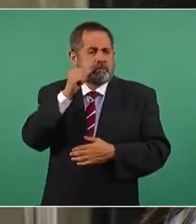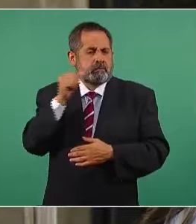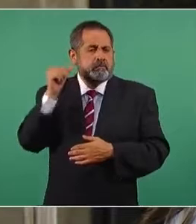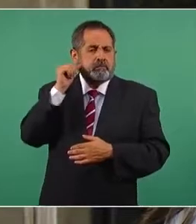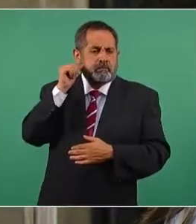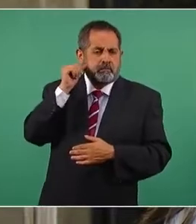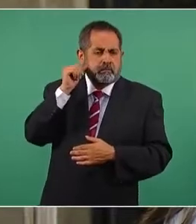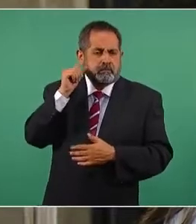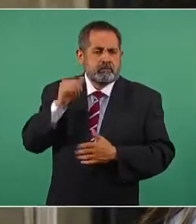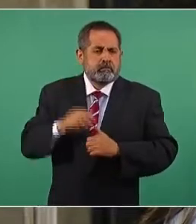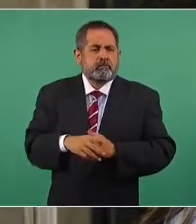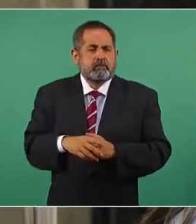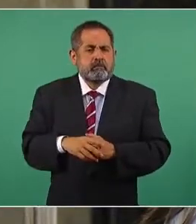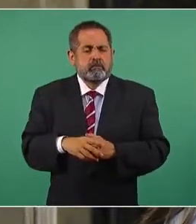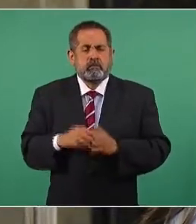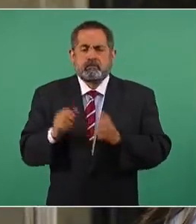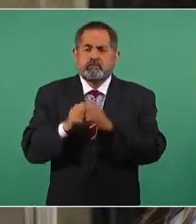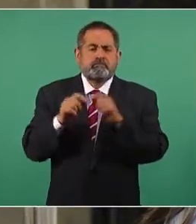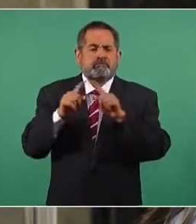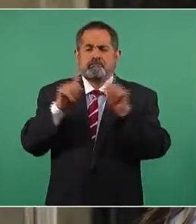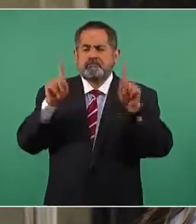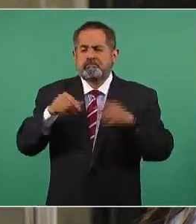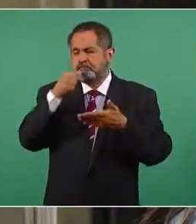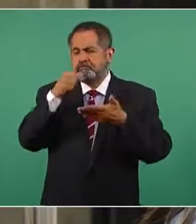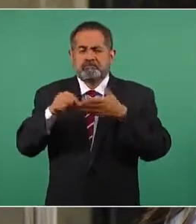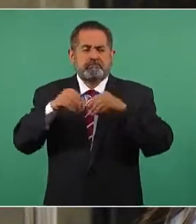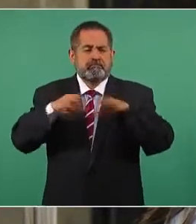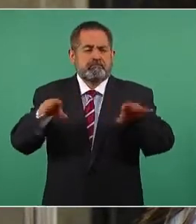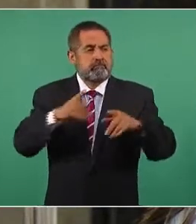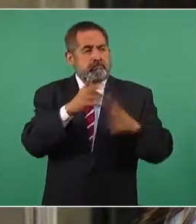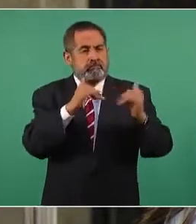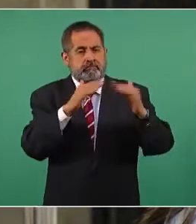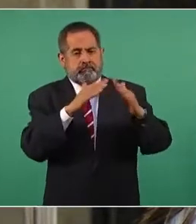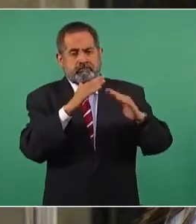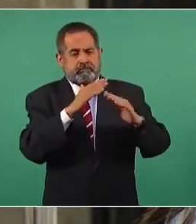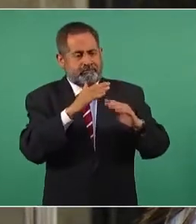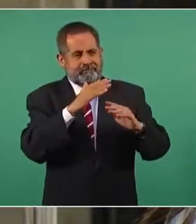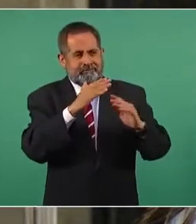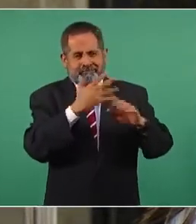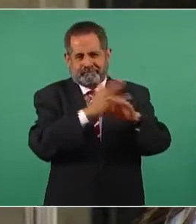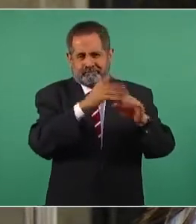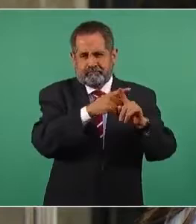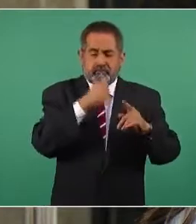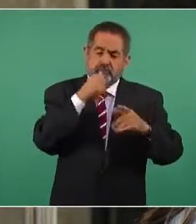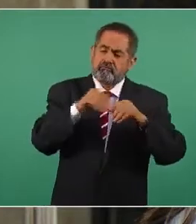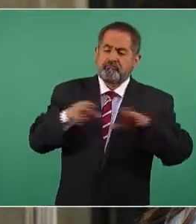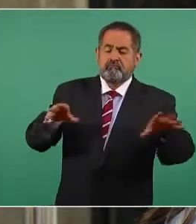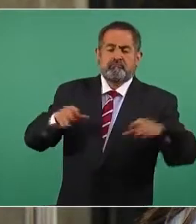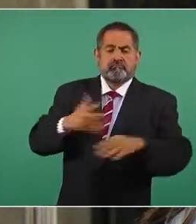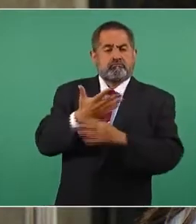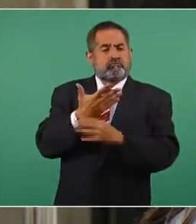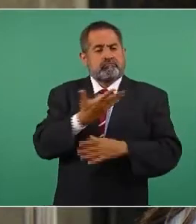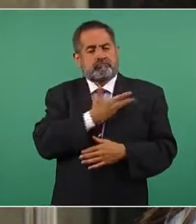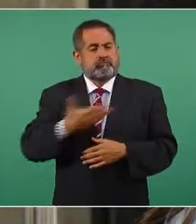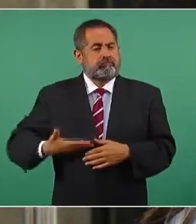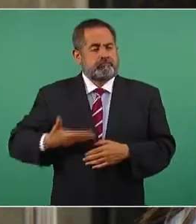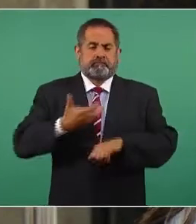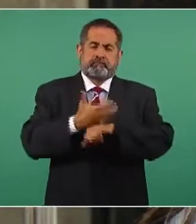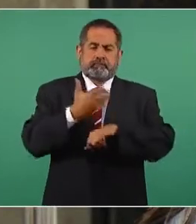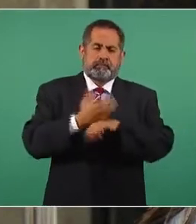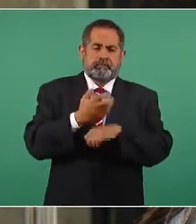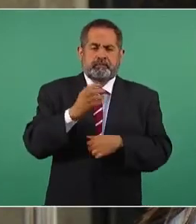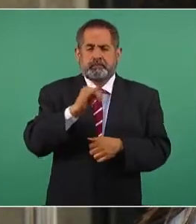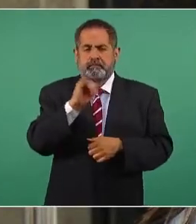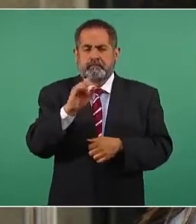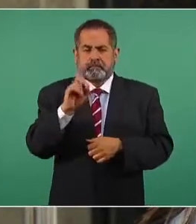Ayer, a través de un memorándum publicado por la Casa Blanca, se da el posicionamiento del presidente de los Estados